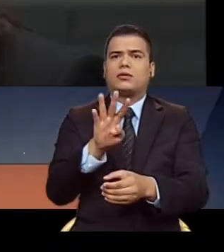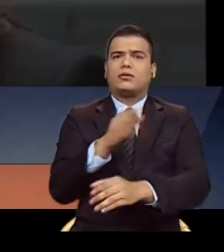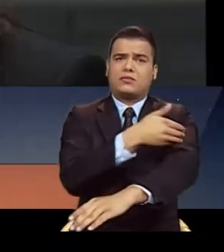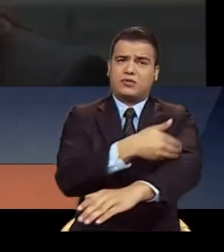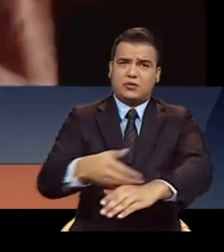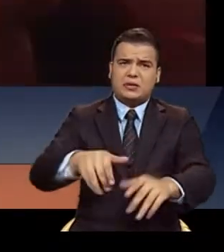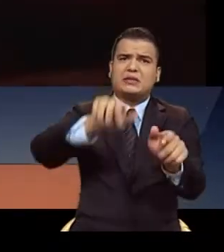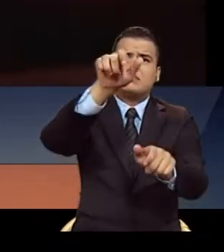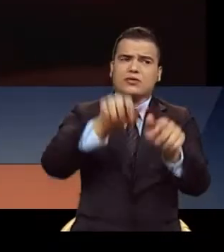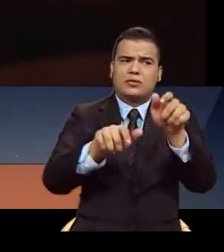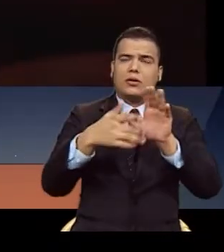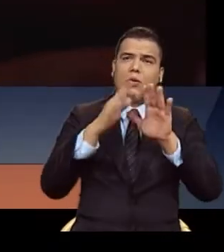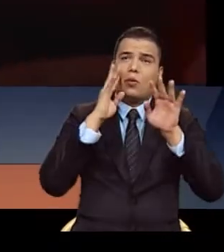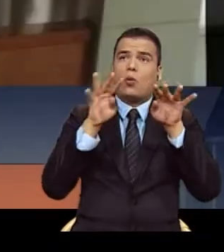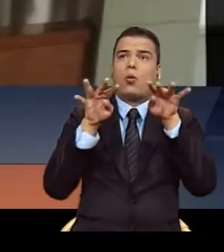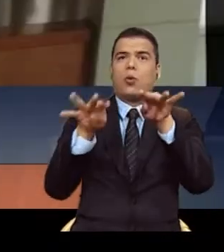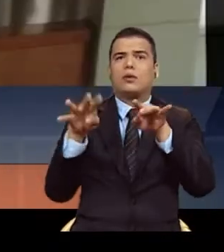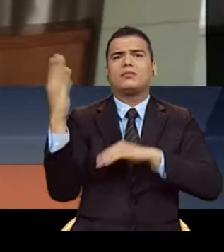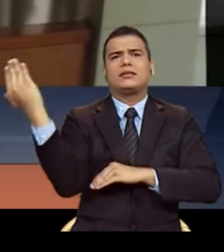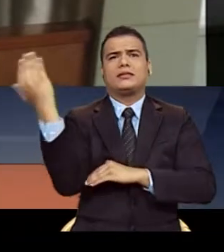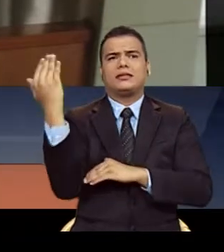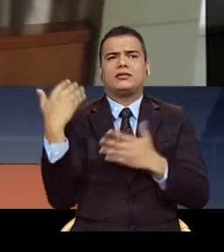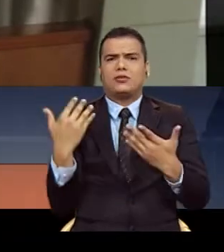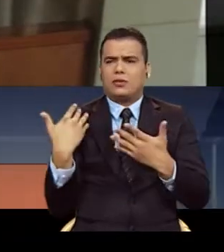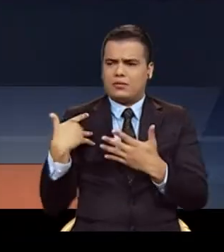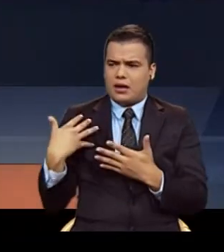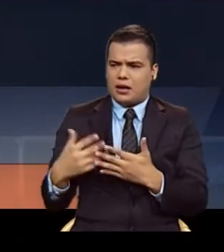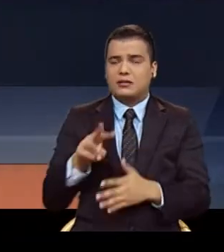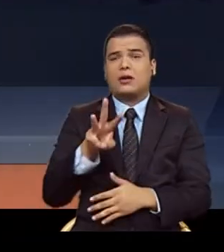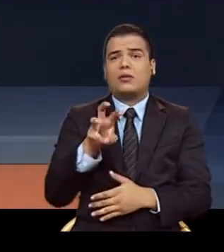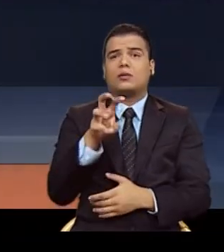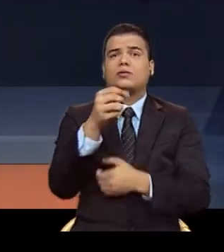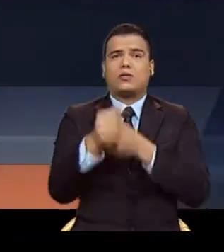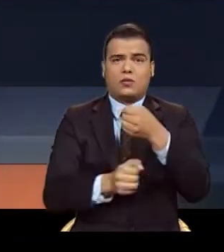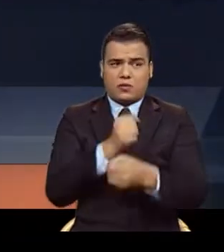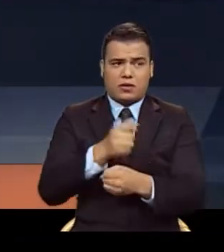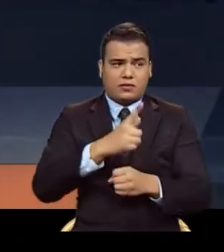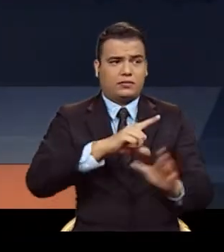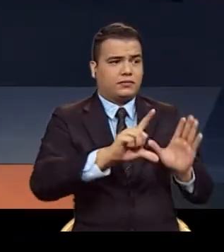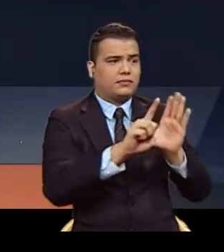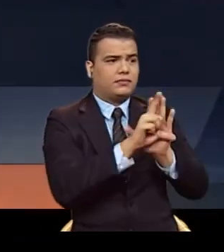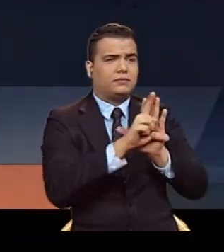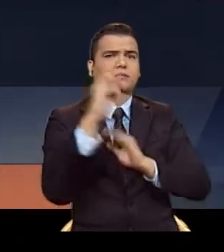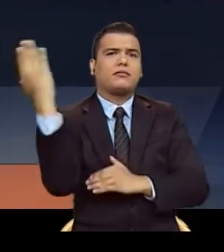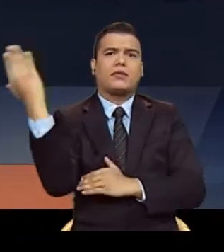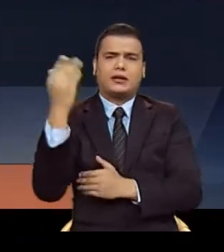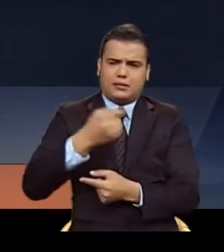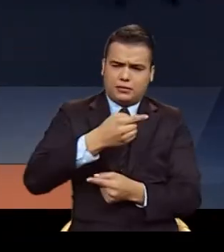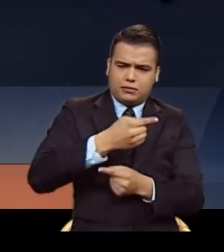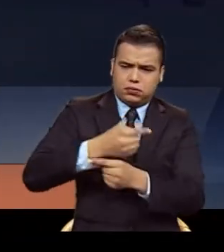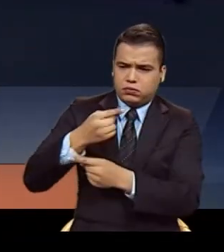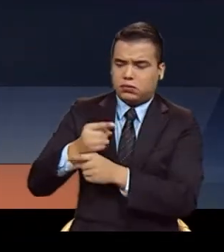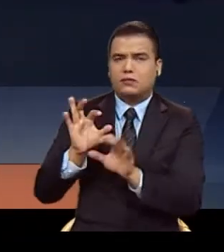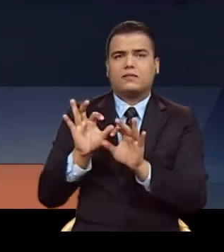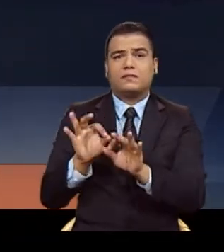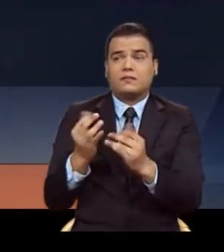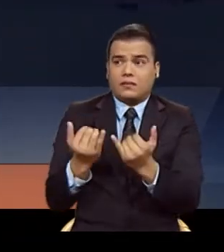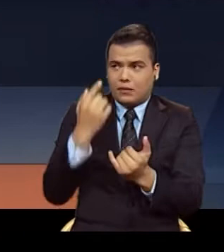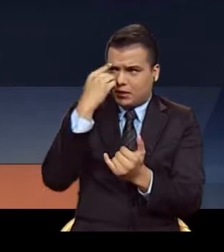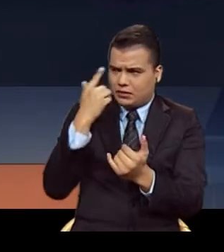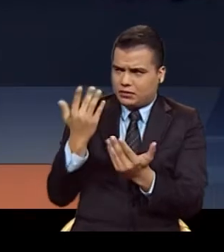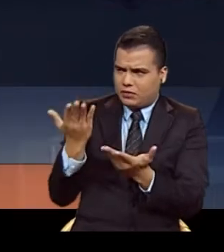disfrutaron de producción nacional de séptimo arte en 8 años. La Ley de Cine, y pues viene dando frutos, y lo que pasó ahora es